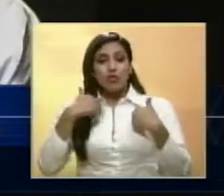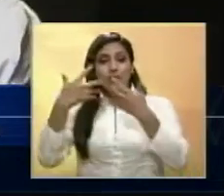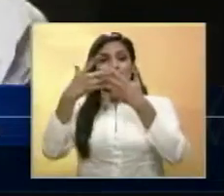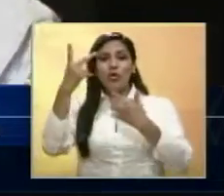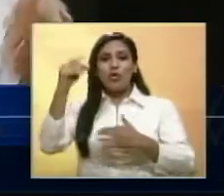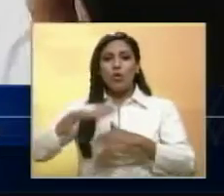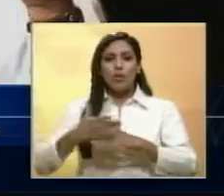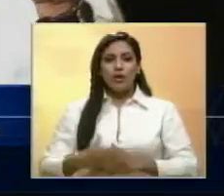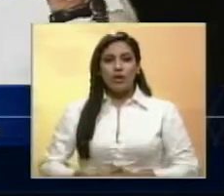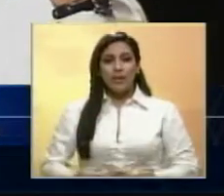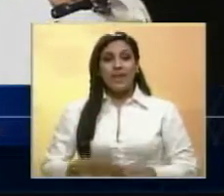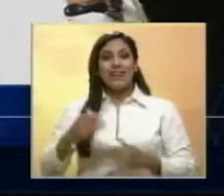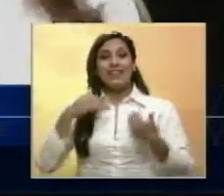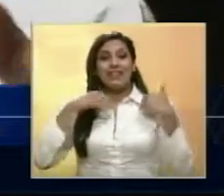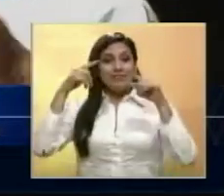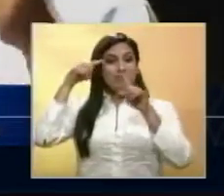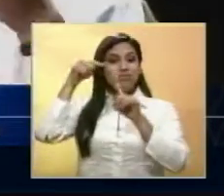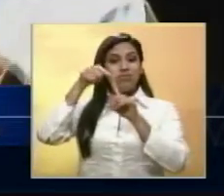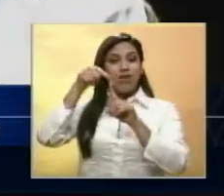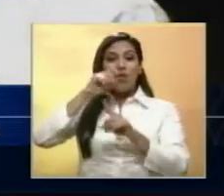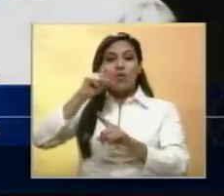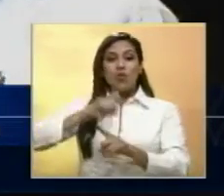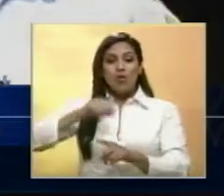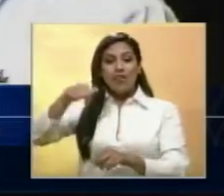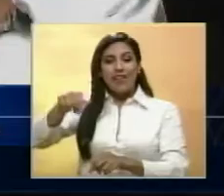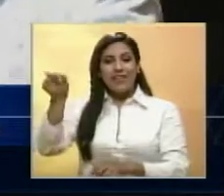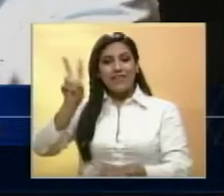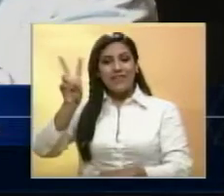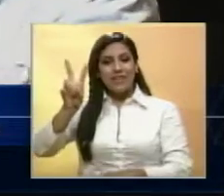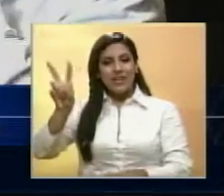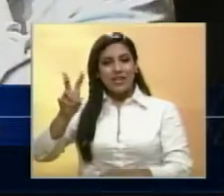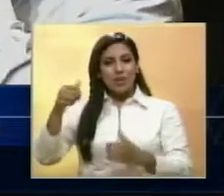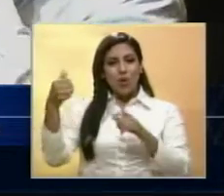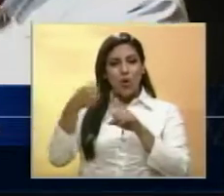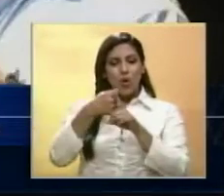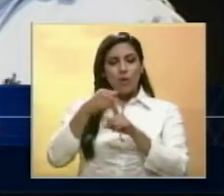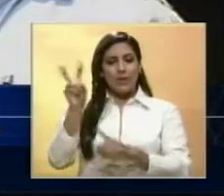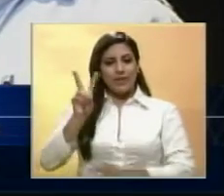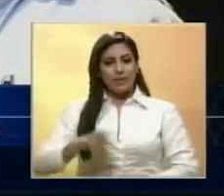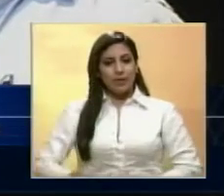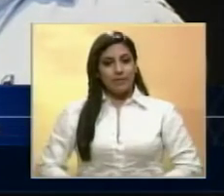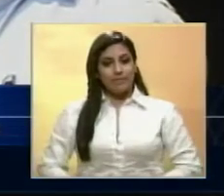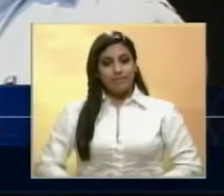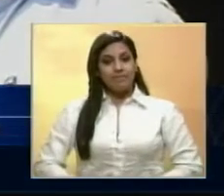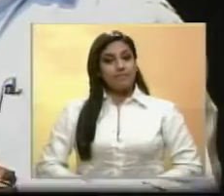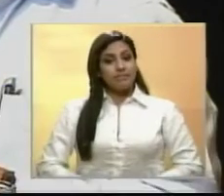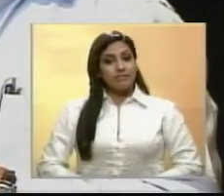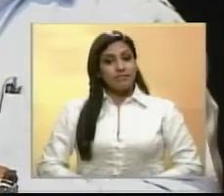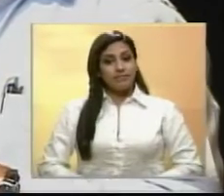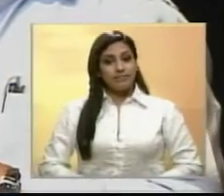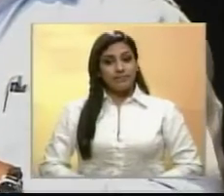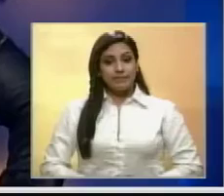Unidos? Porque está direccionado políticamente a golpear la moneda venezolana, a golpear el gobierno.